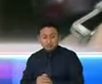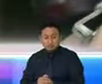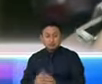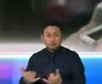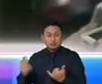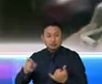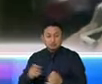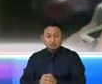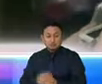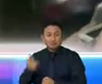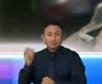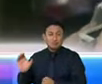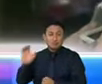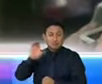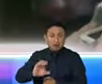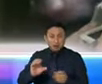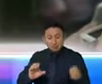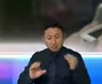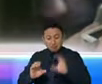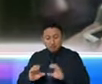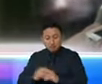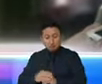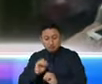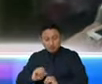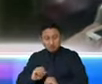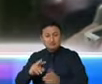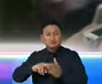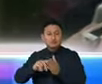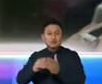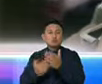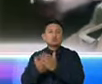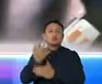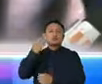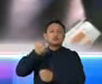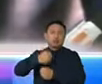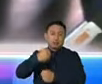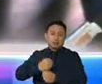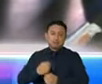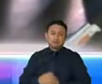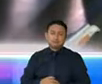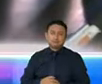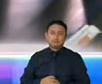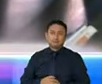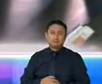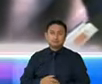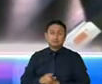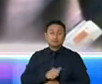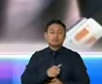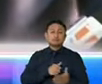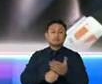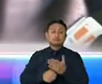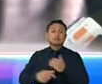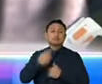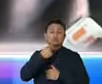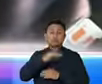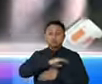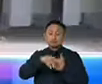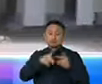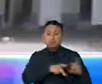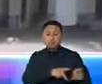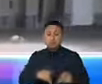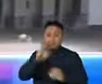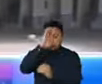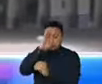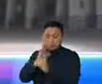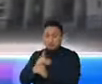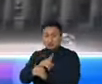de dinero fresco que genere, por supuesto, nuevos negocios y con ello nuevos empleos. Además, el ministro recalcó que todos los planes están enfocados